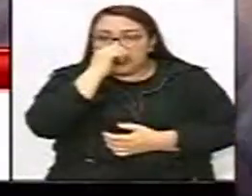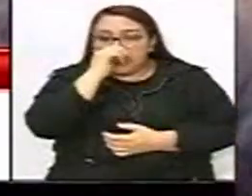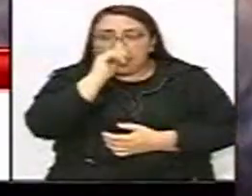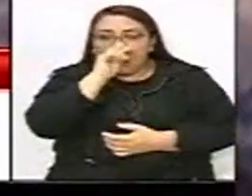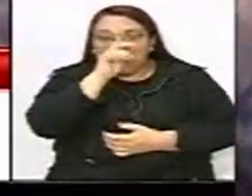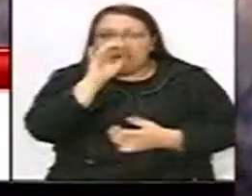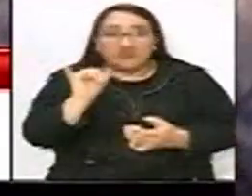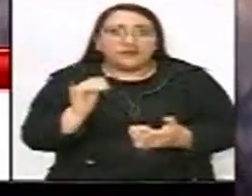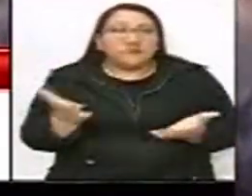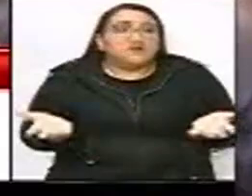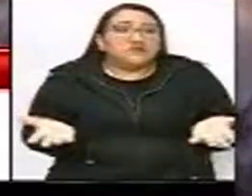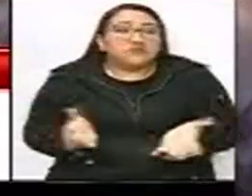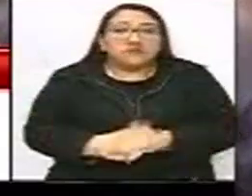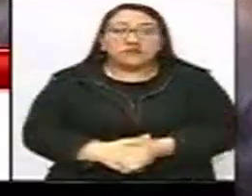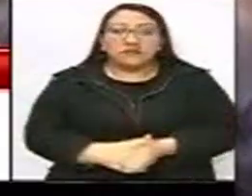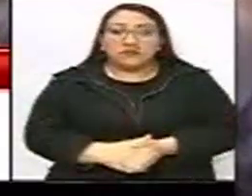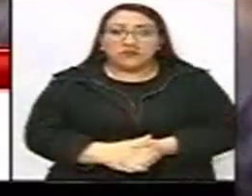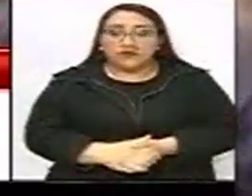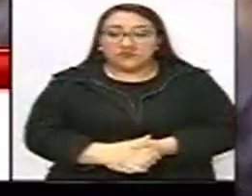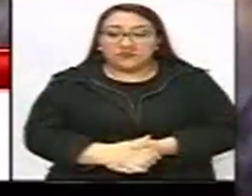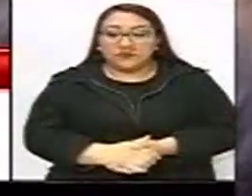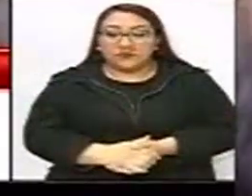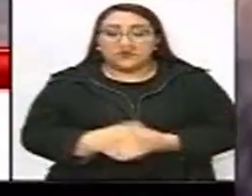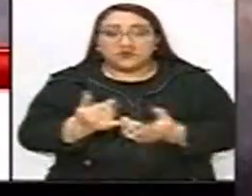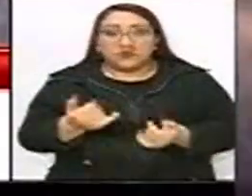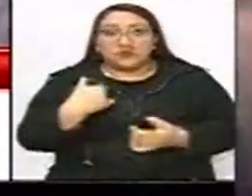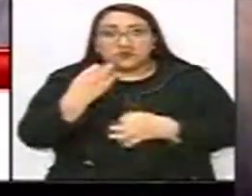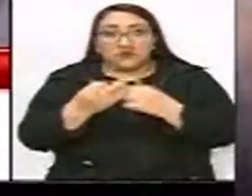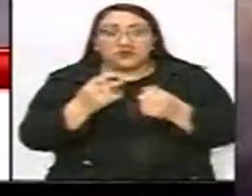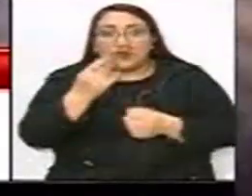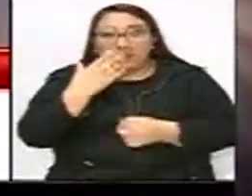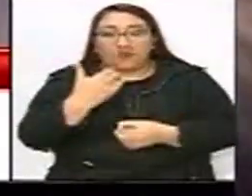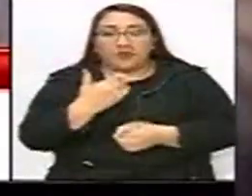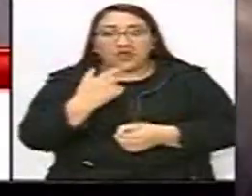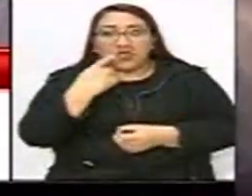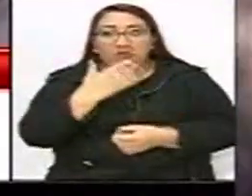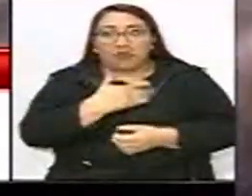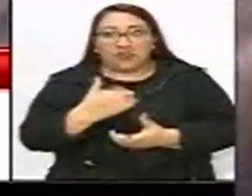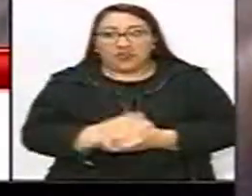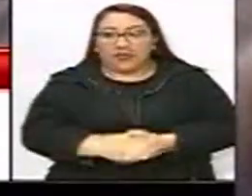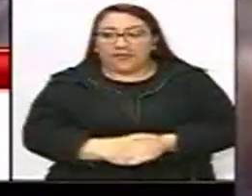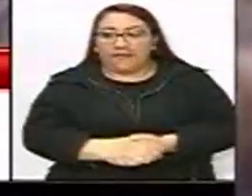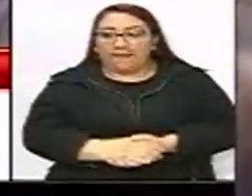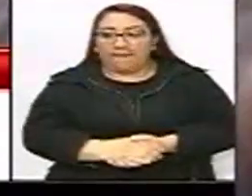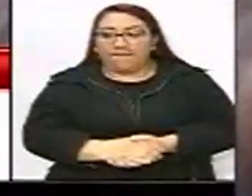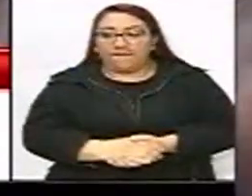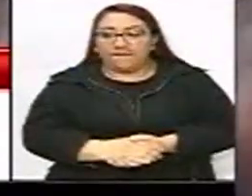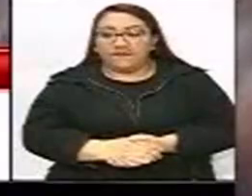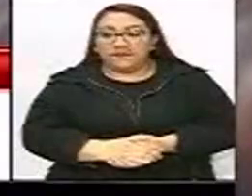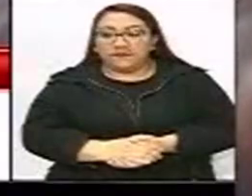Y entonces, aquí lo que queremos decir, presidente, es que